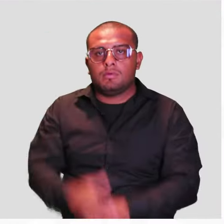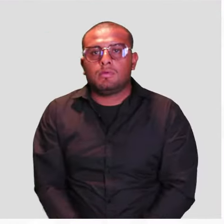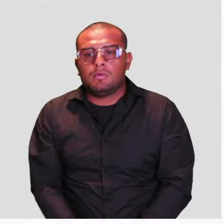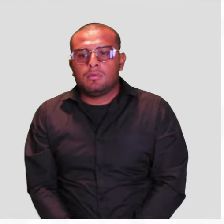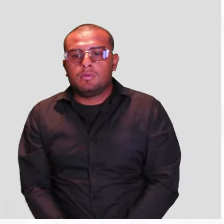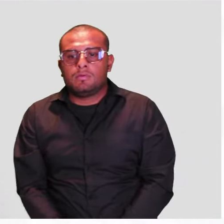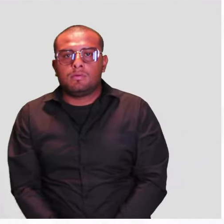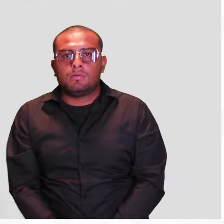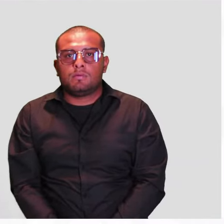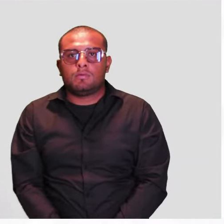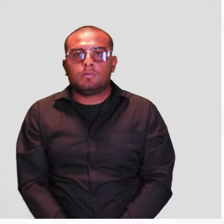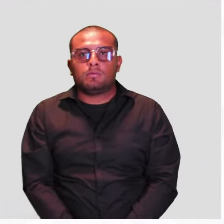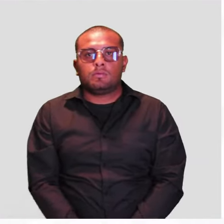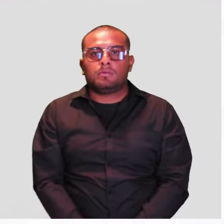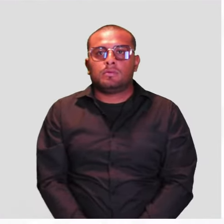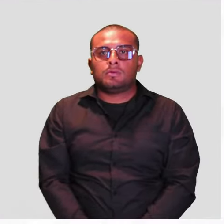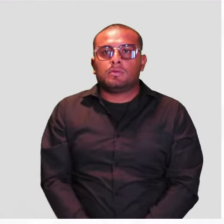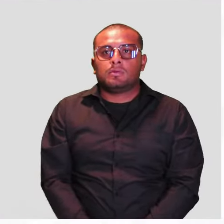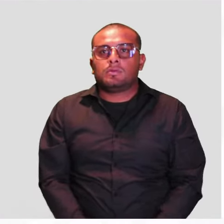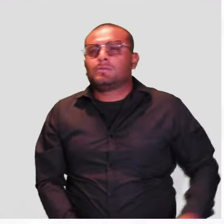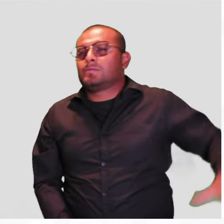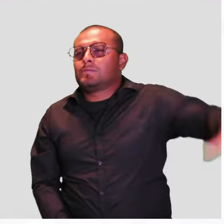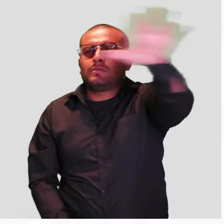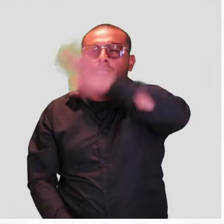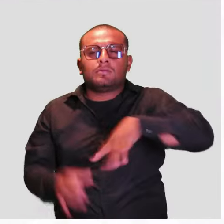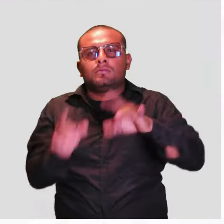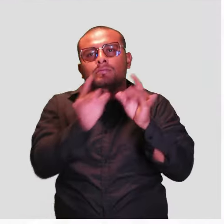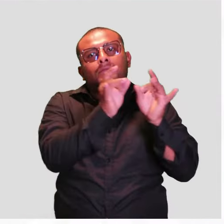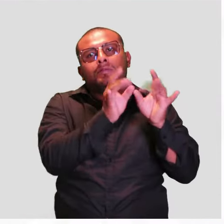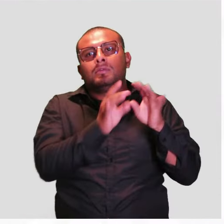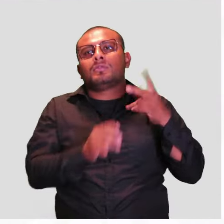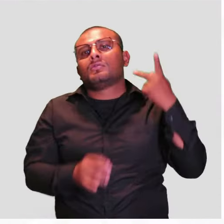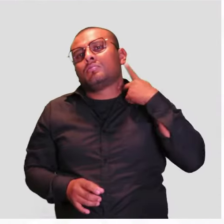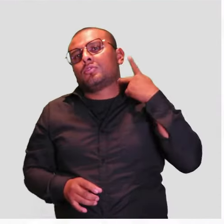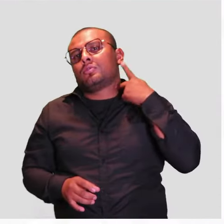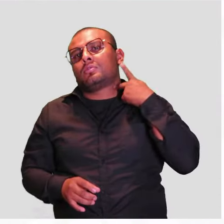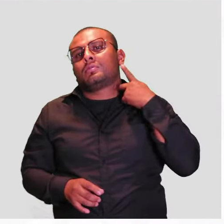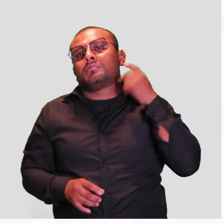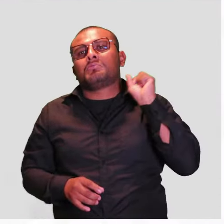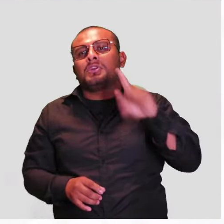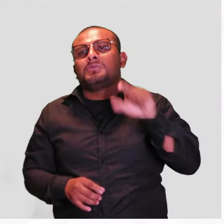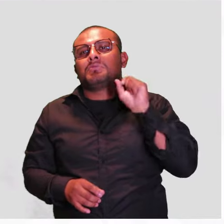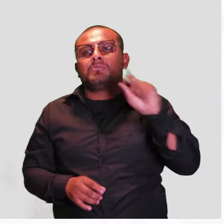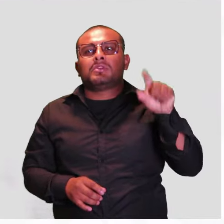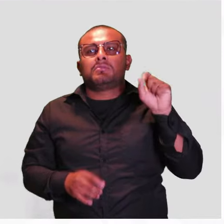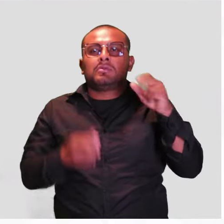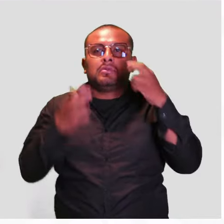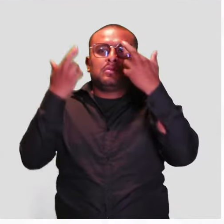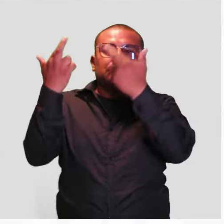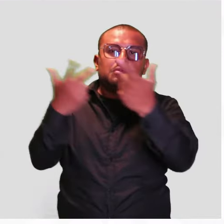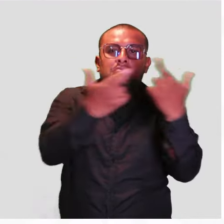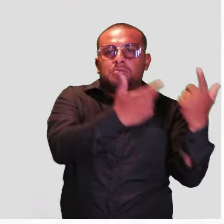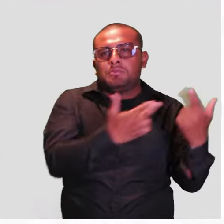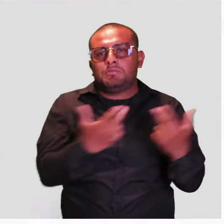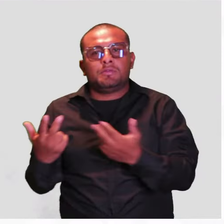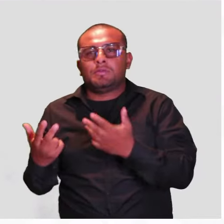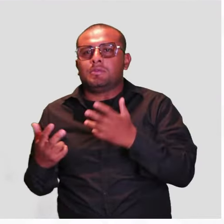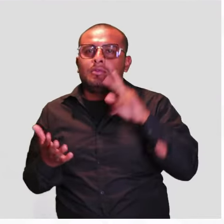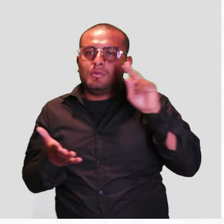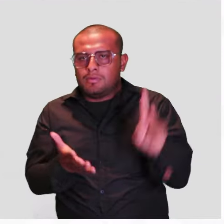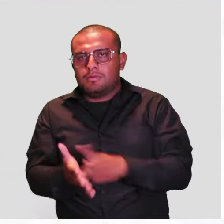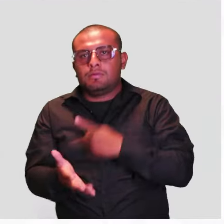Las condiciones políticas han polarizado a nuestra sociedad. Debemos trabajar en la recomposición del tejido social y generar la concordia,